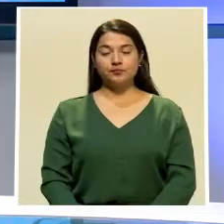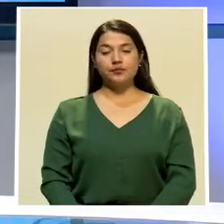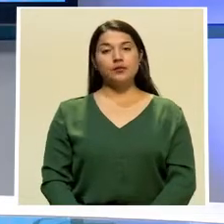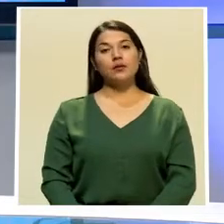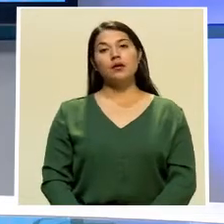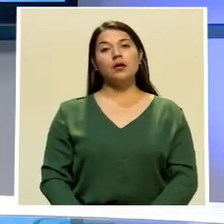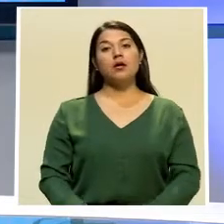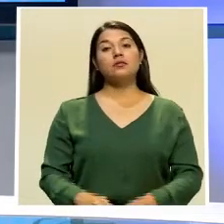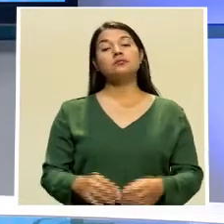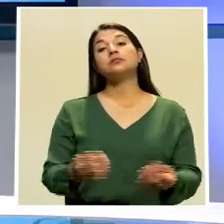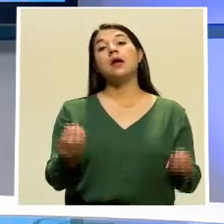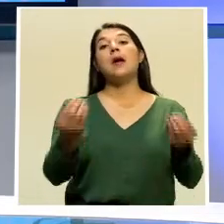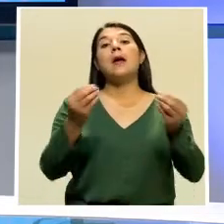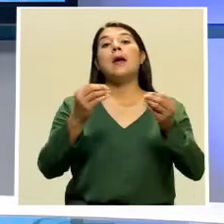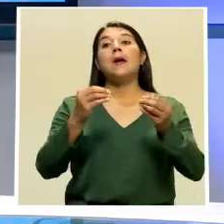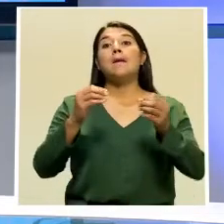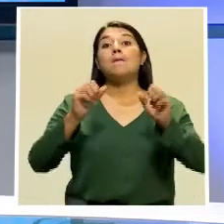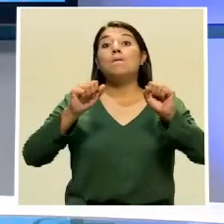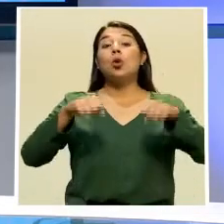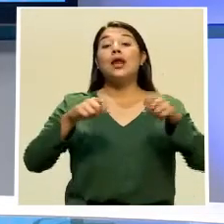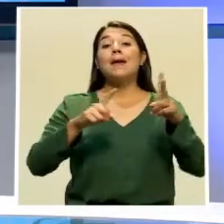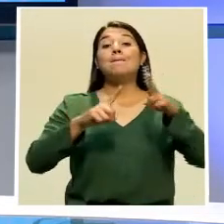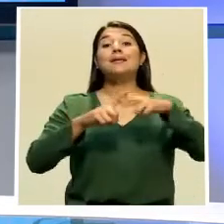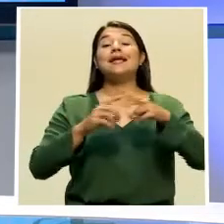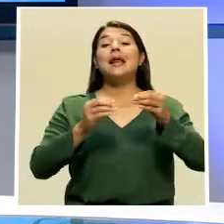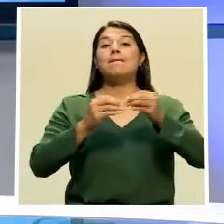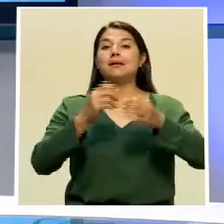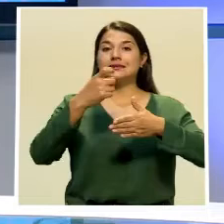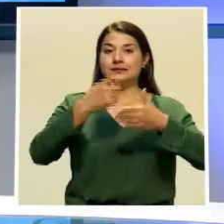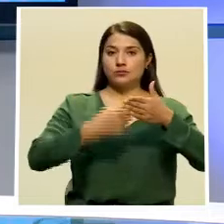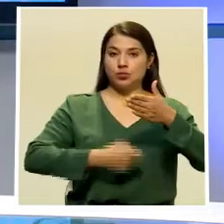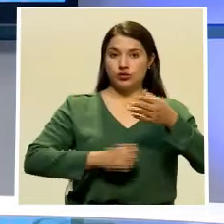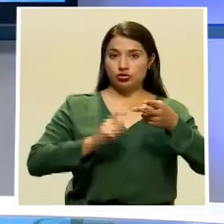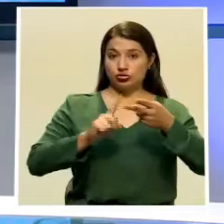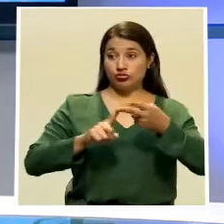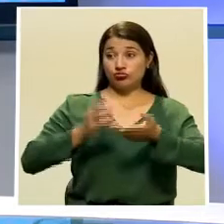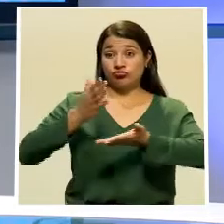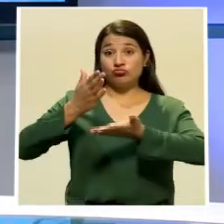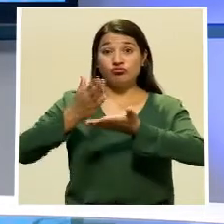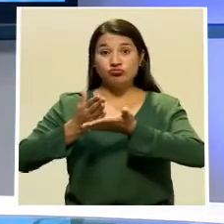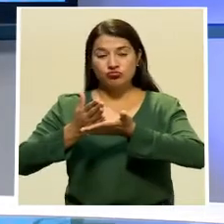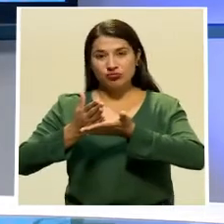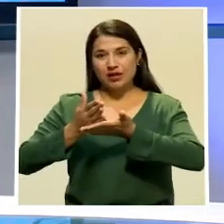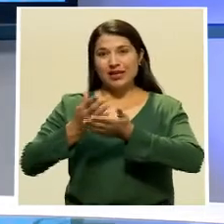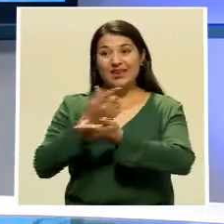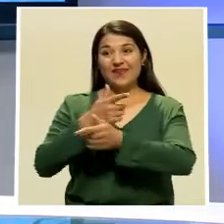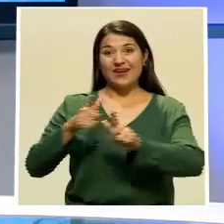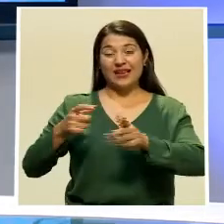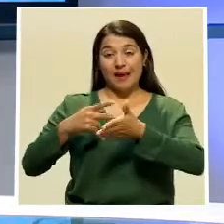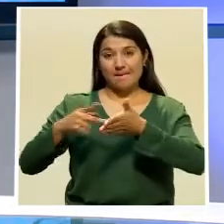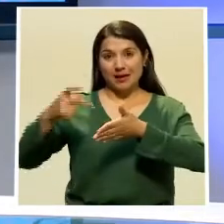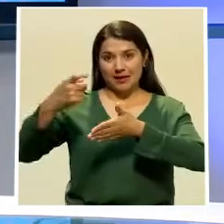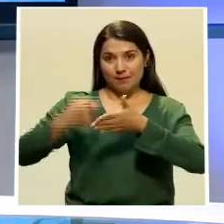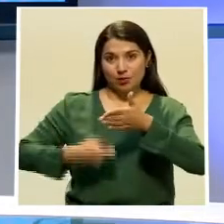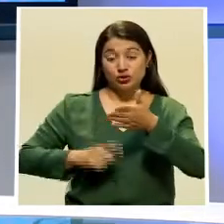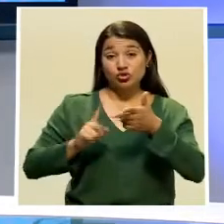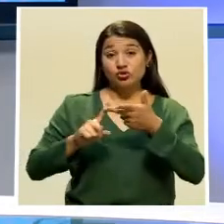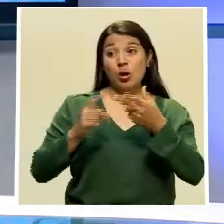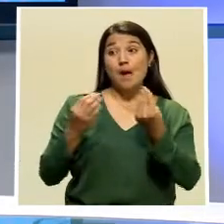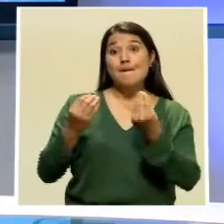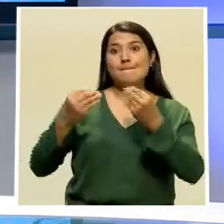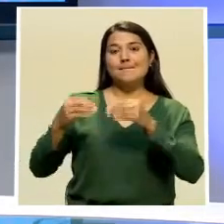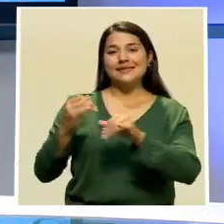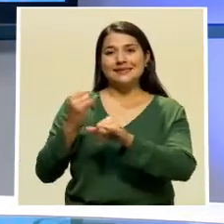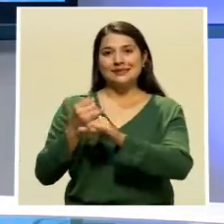Aumentar los ingresos mediante nuevos impuestos, eliminar exoneraciones, vender activos y contener el gasto